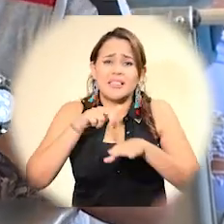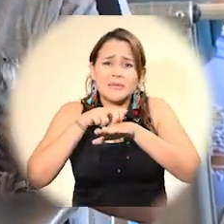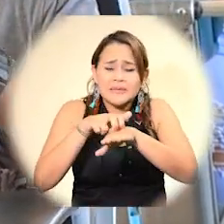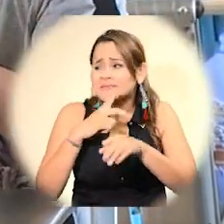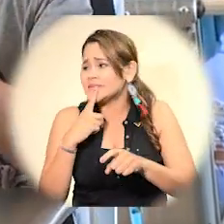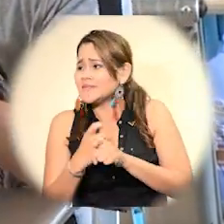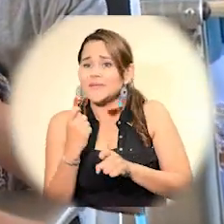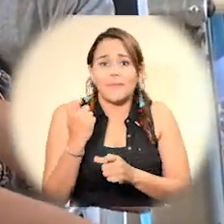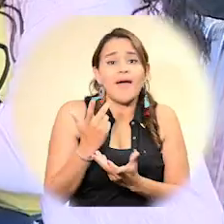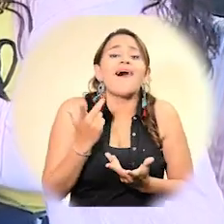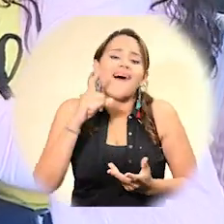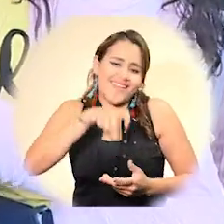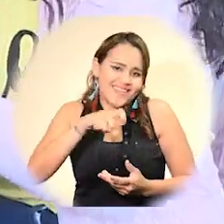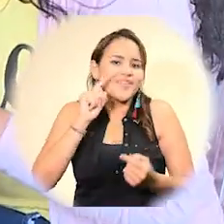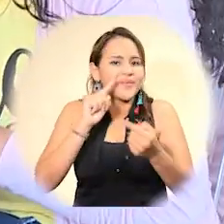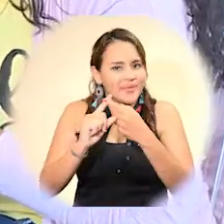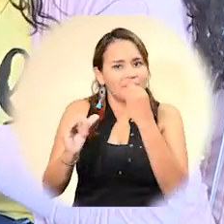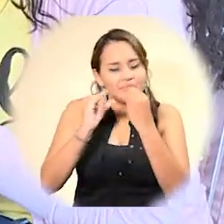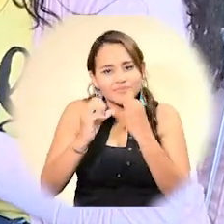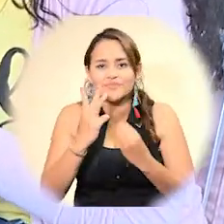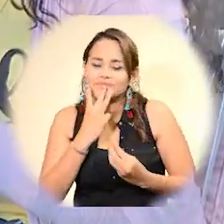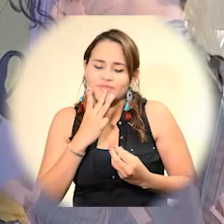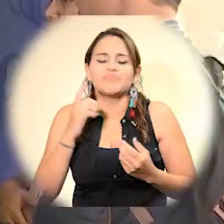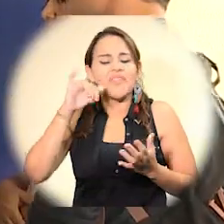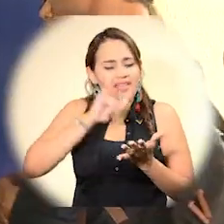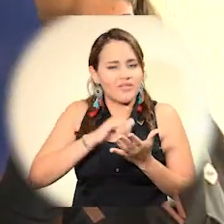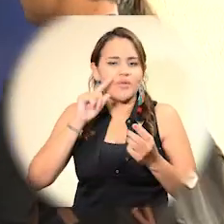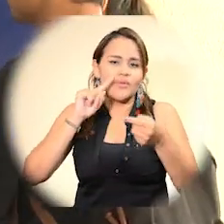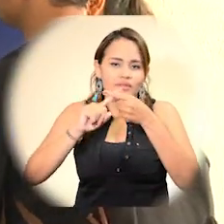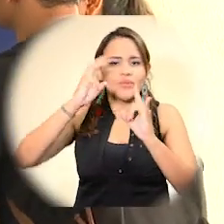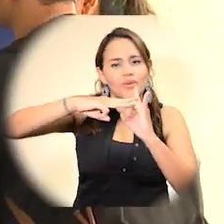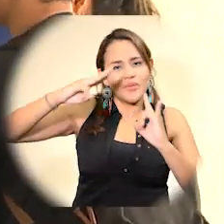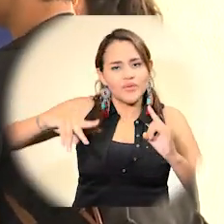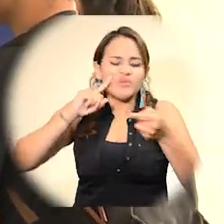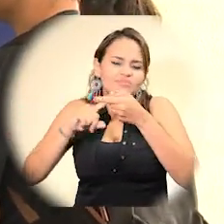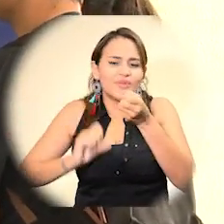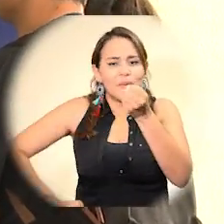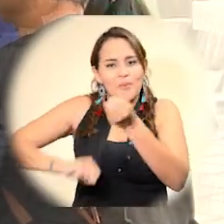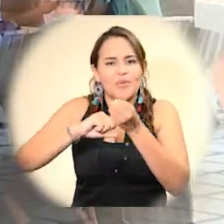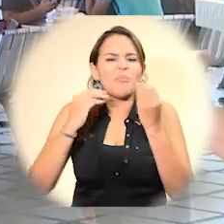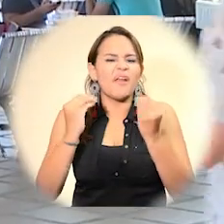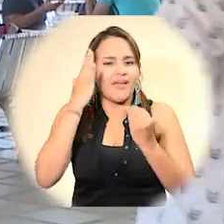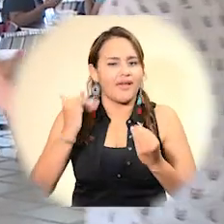la motivación de Unimagdalena para brindarles a través de este y otros programas toda